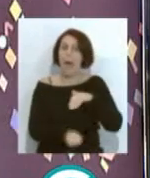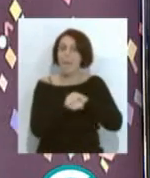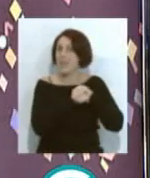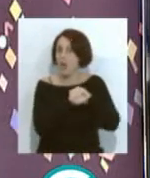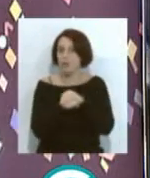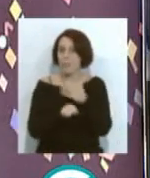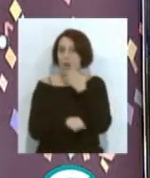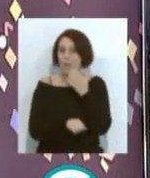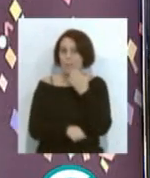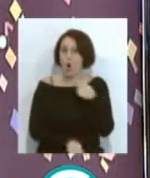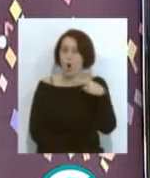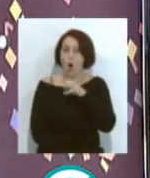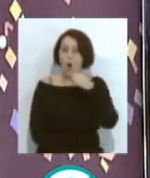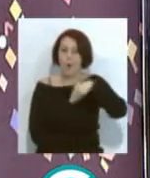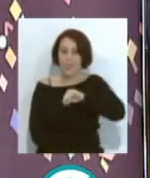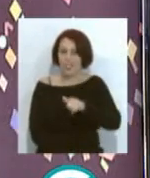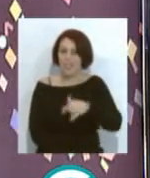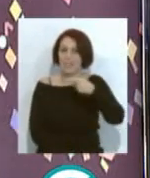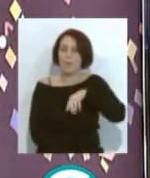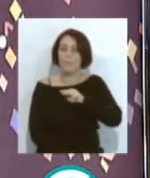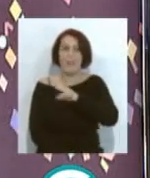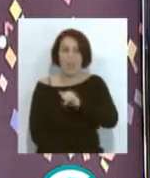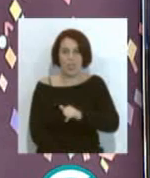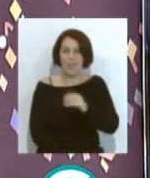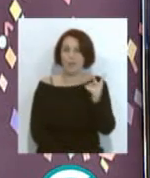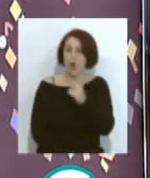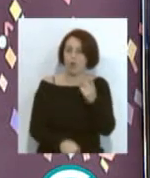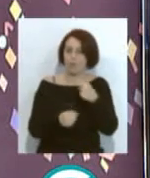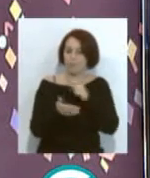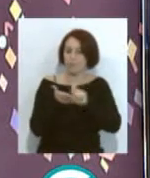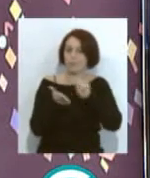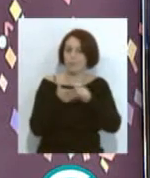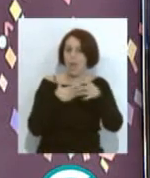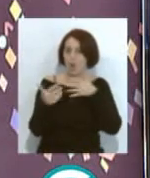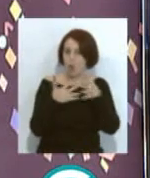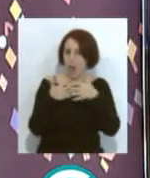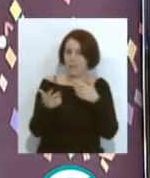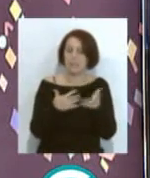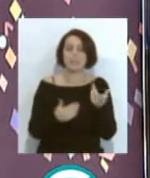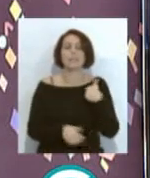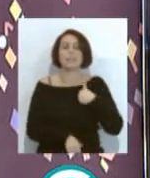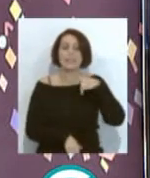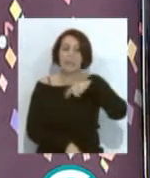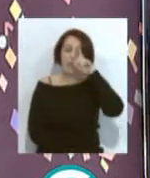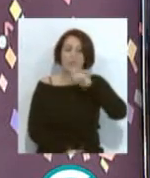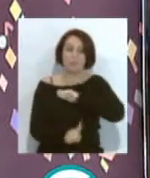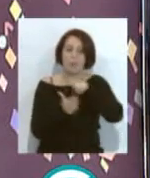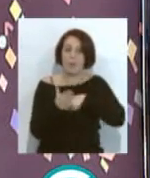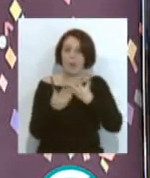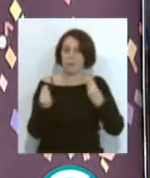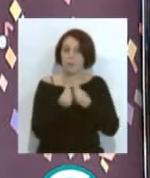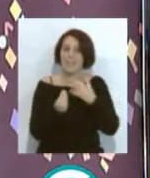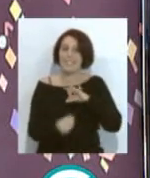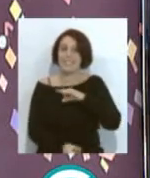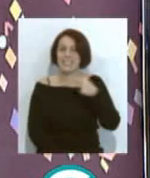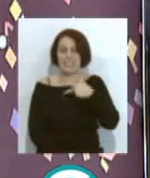amigos como Robert Gómez y como Juan Pérez, dos autores, autores que este año firmaban junto con el Sheriff